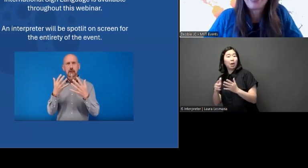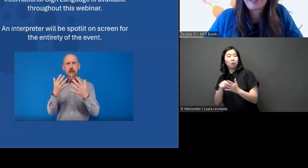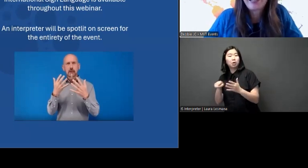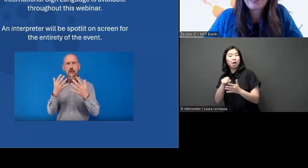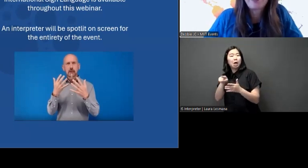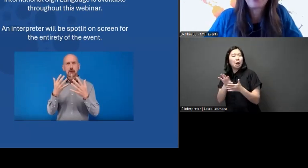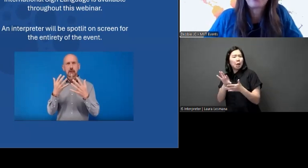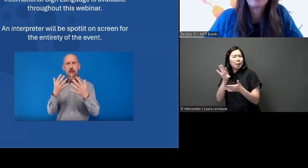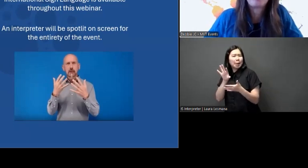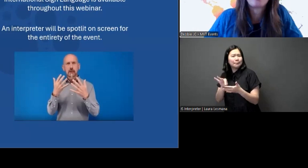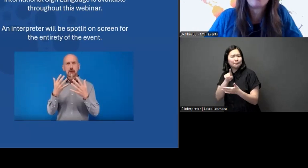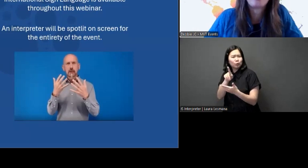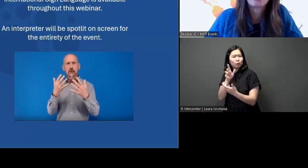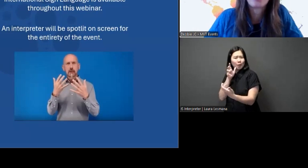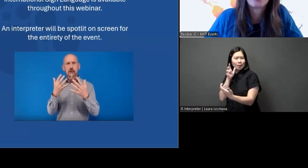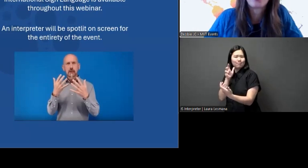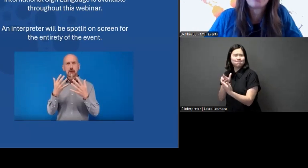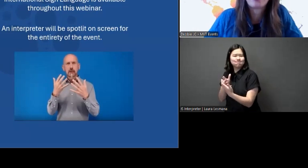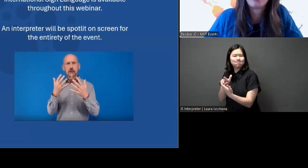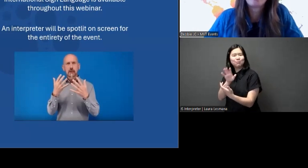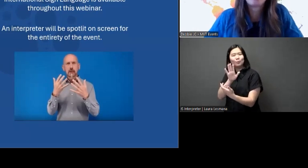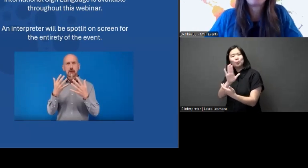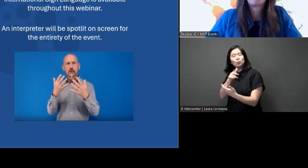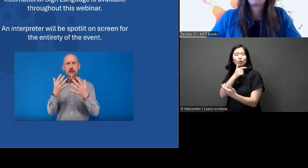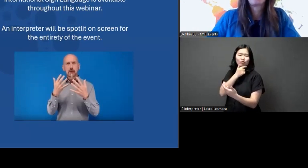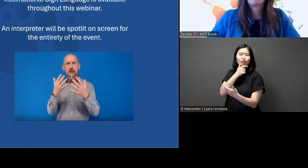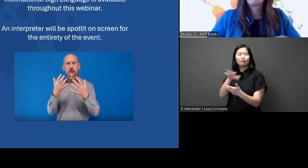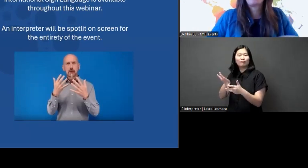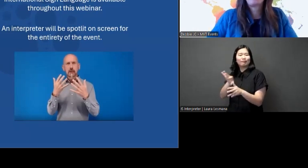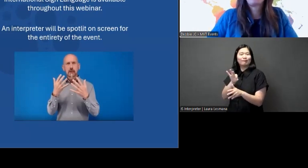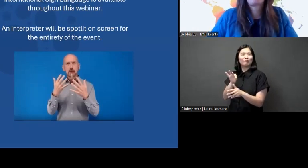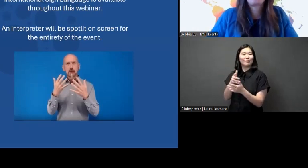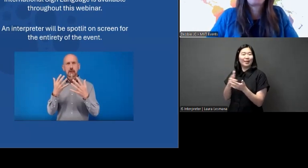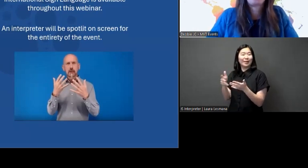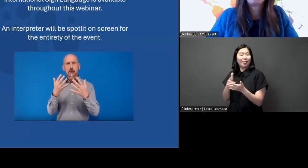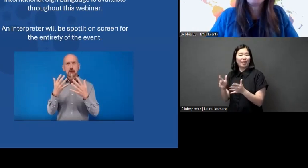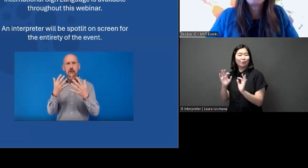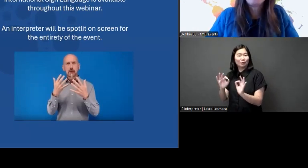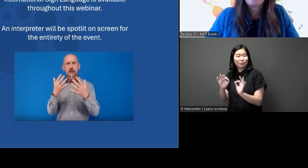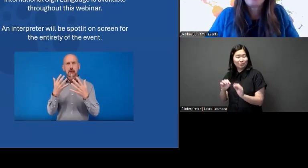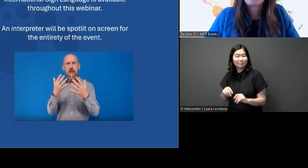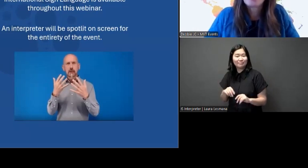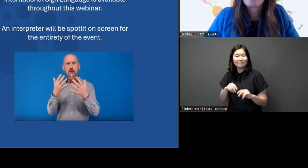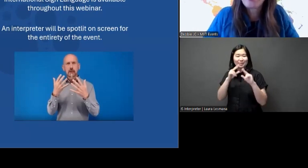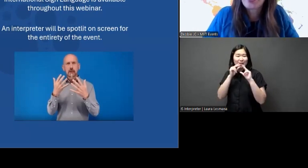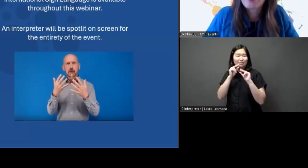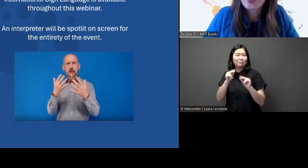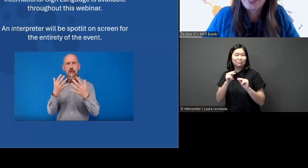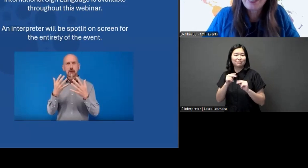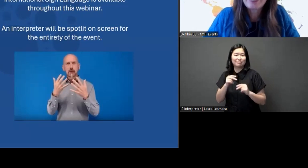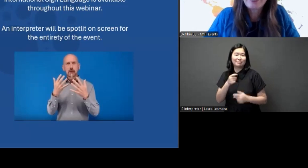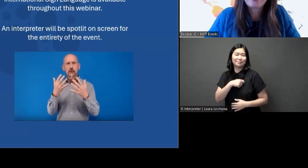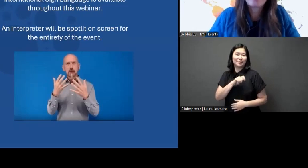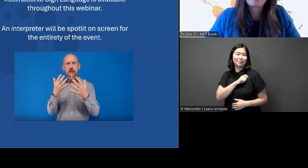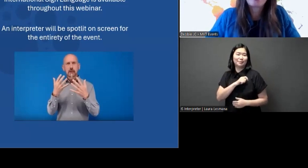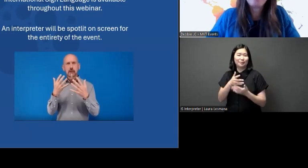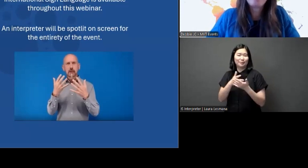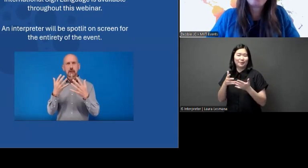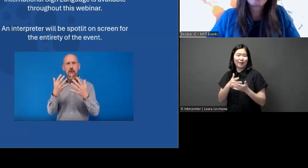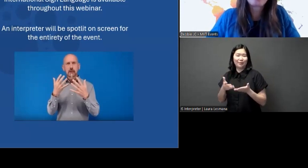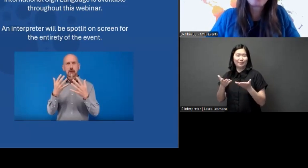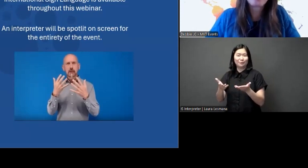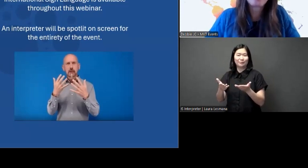la hacer versión clic en en español, puede Interpretación hacer en clic en español de Zoom y Interpretación seleccionar en el Español control de español. Zoom y elegir el For the canal de benefit of our español. Portuguese listeners in the